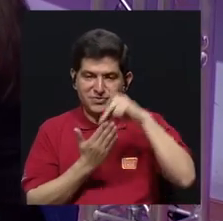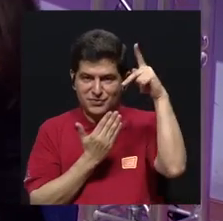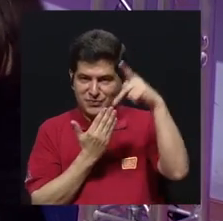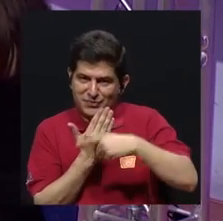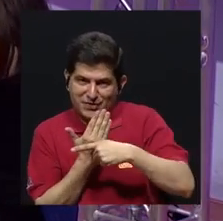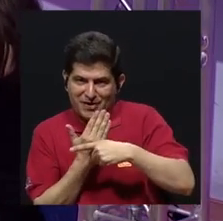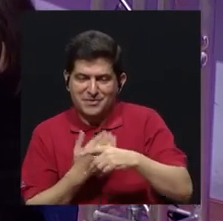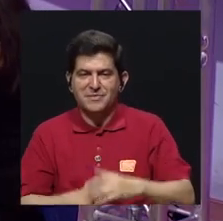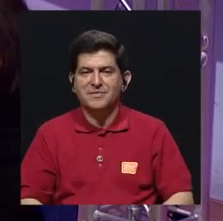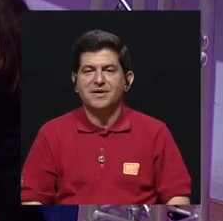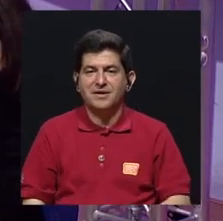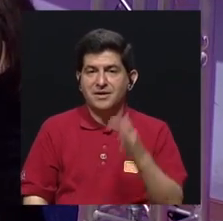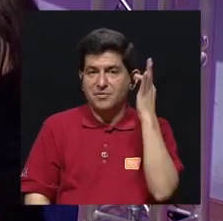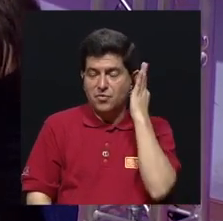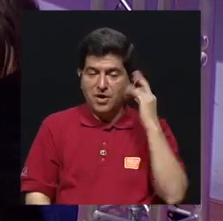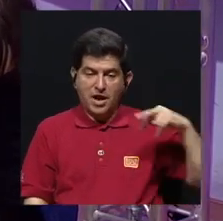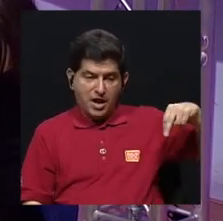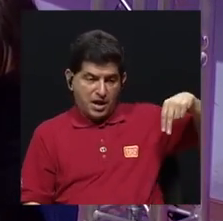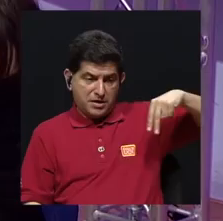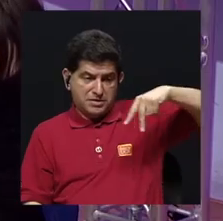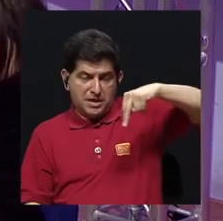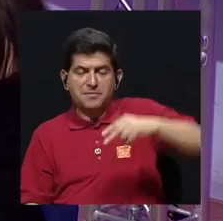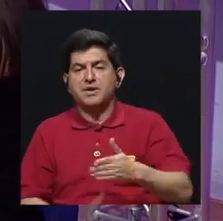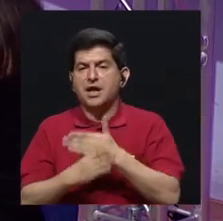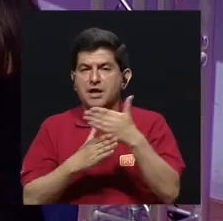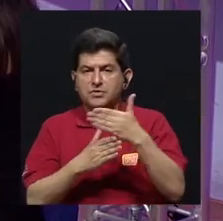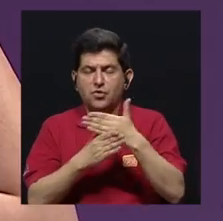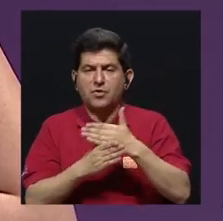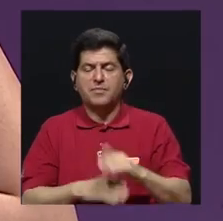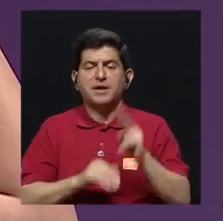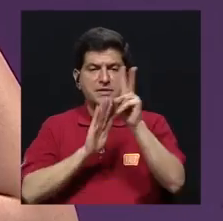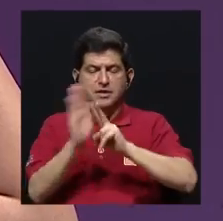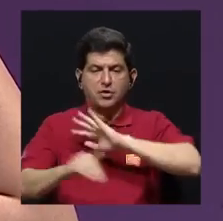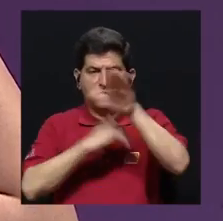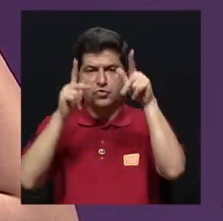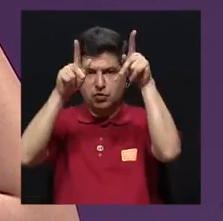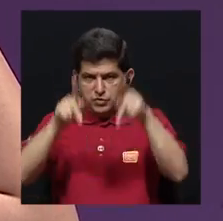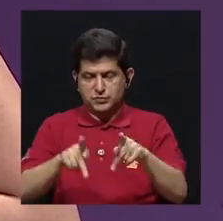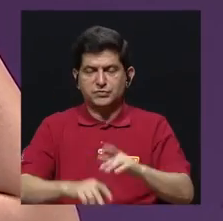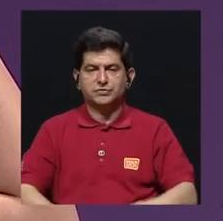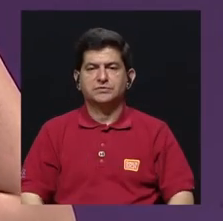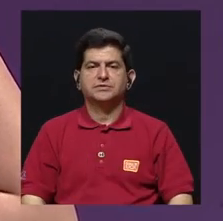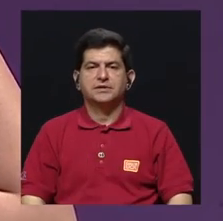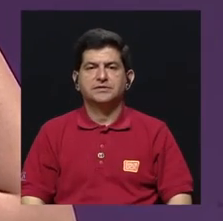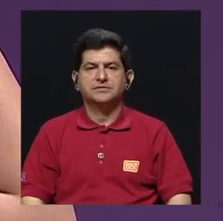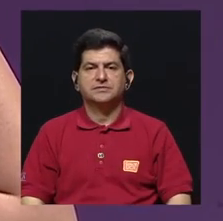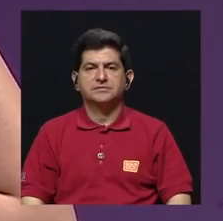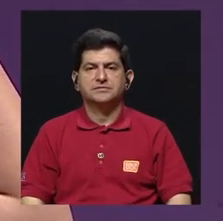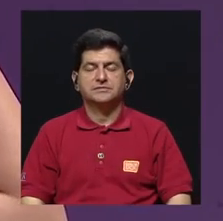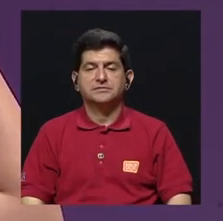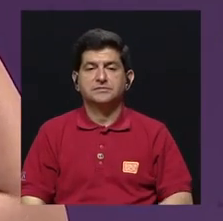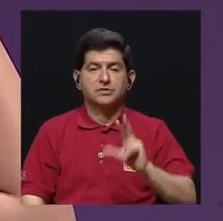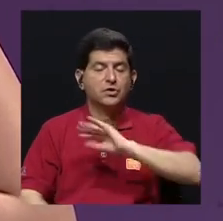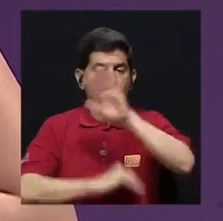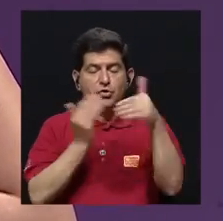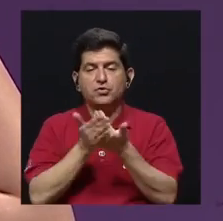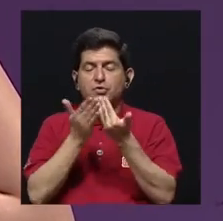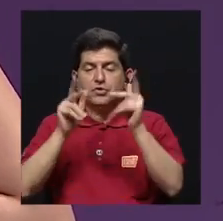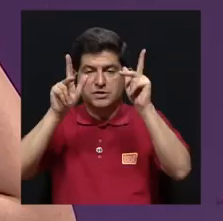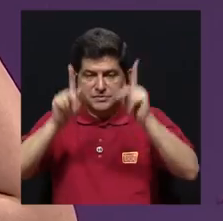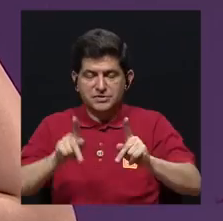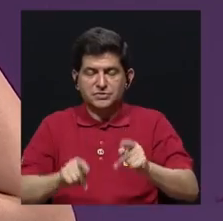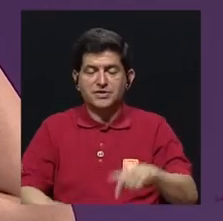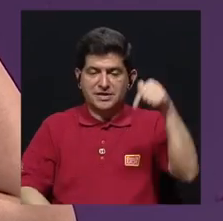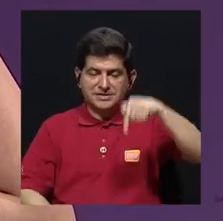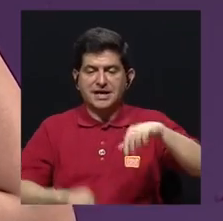encontrando en la recta final del programa. Las chicas de Caminando han querido compartir un video con toda la audición. Ya que como no